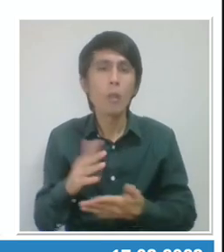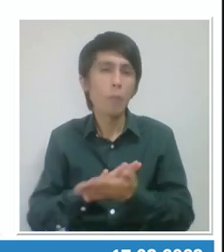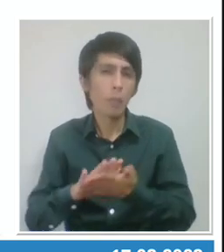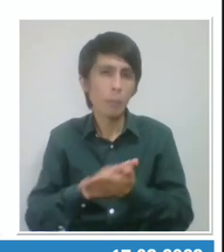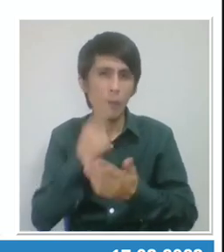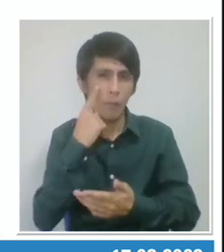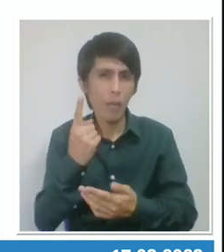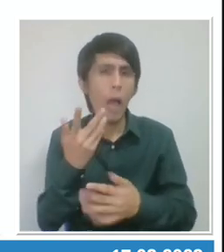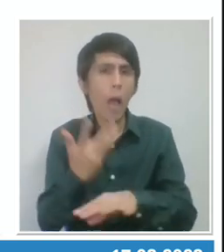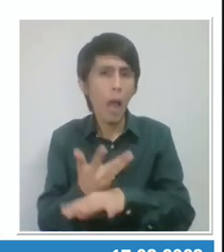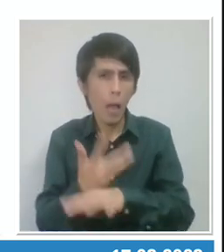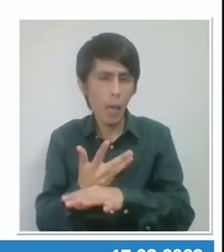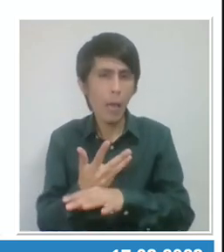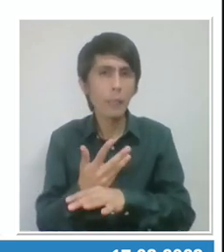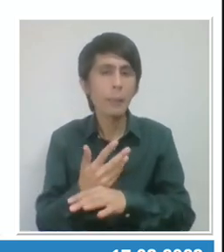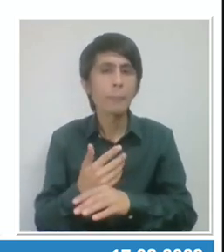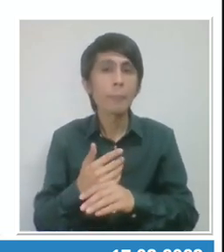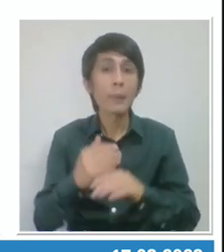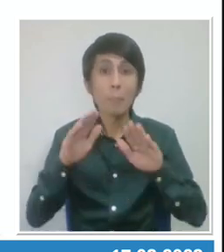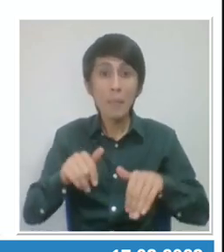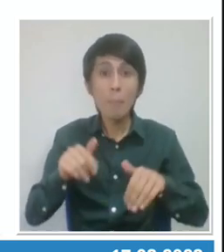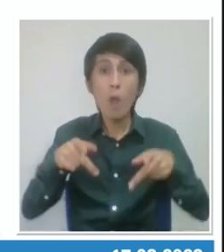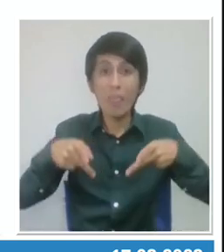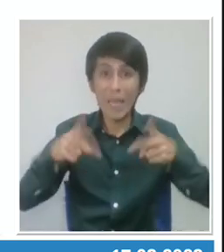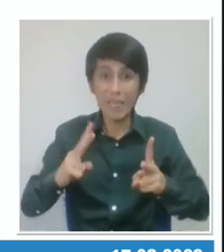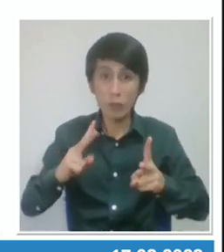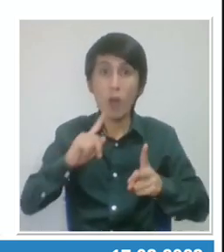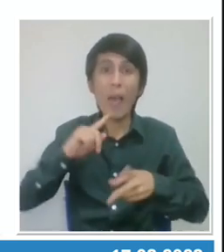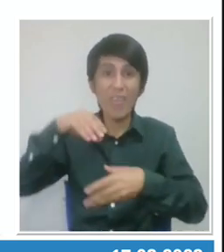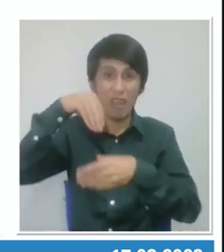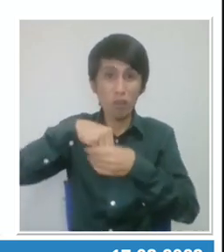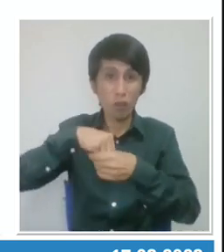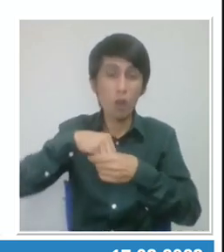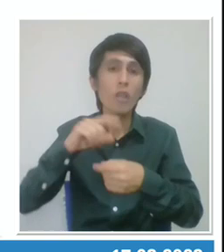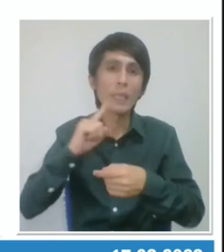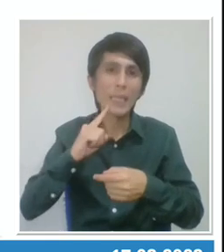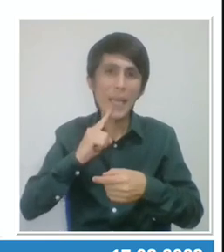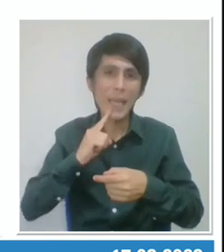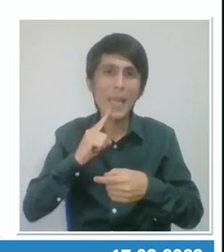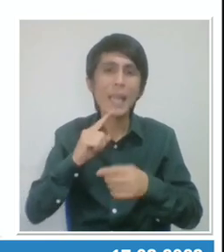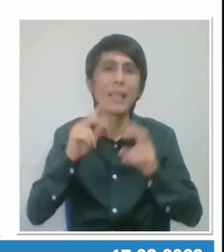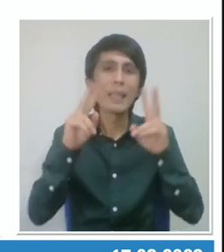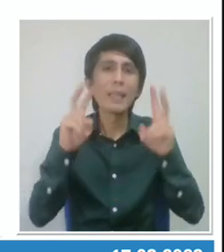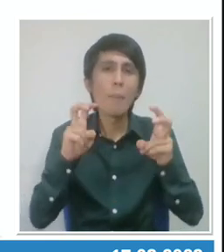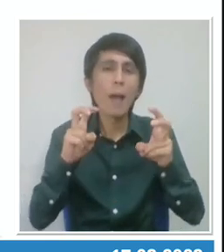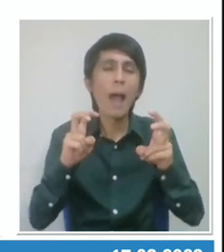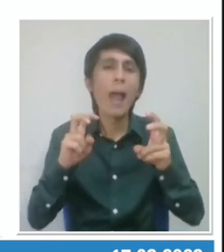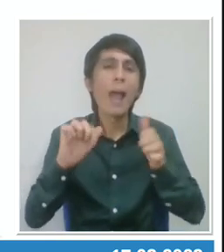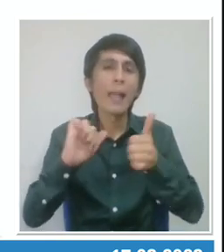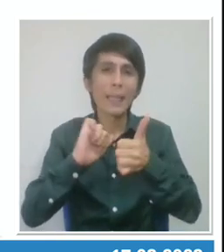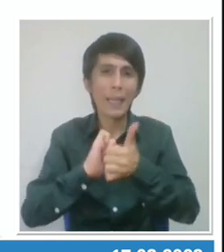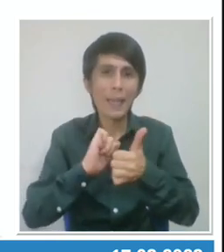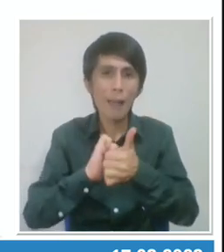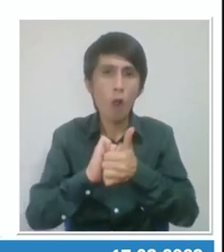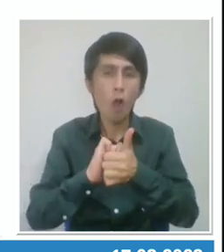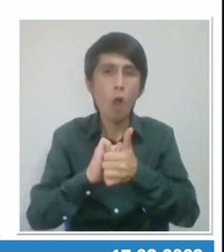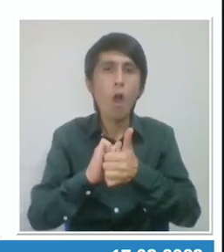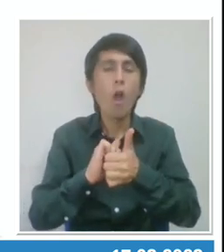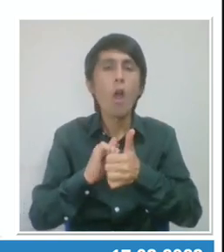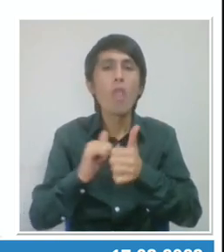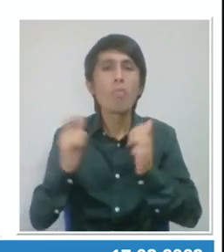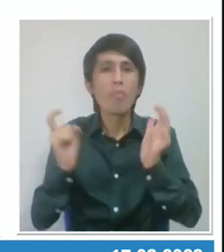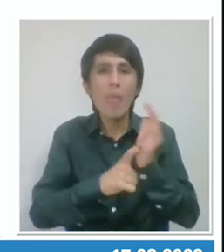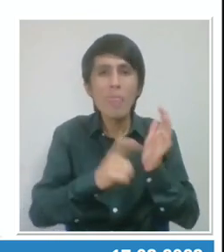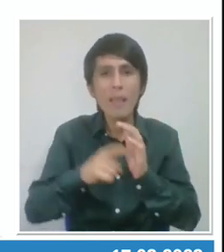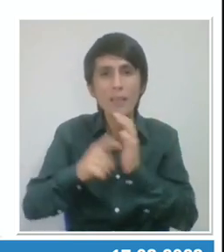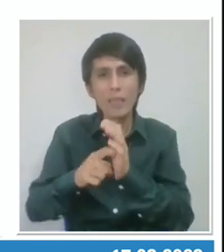en el mismo derecho, ¿no? Y por eso a mí me parece que la paridad específicamente no